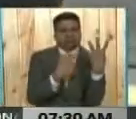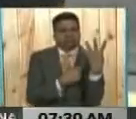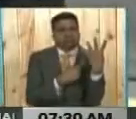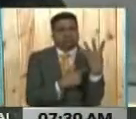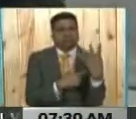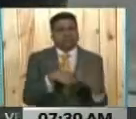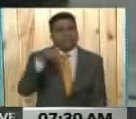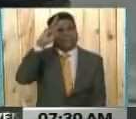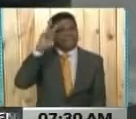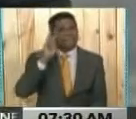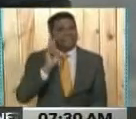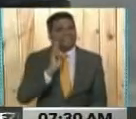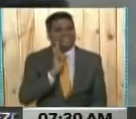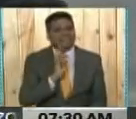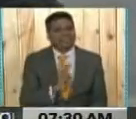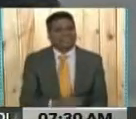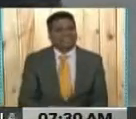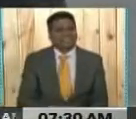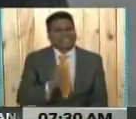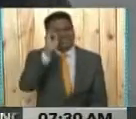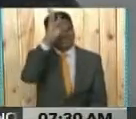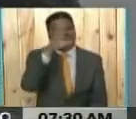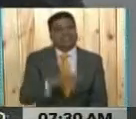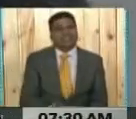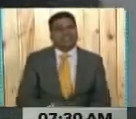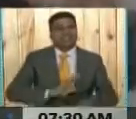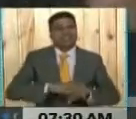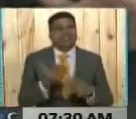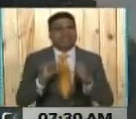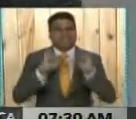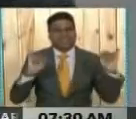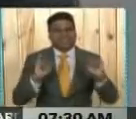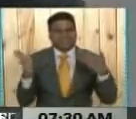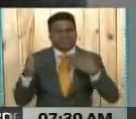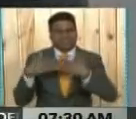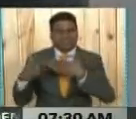Verónica Chacón Casio y Barry Cartaya, porque ya está cerrando la pauta de hoy.